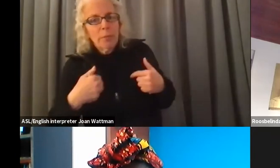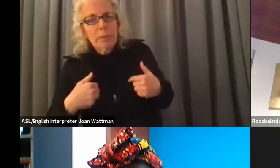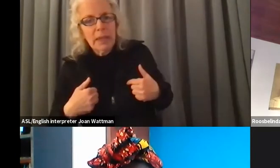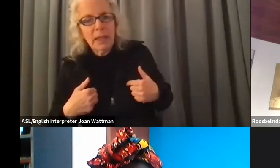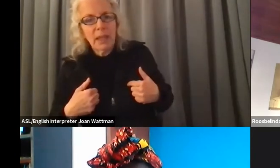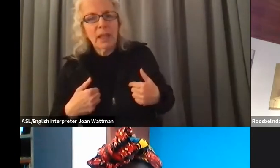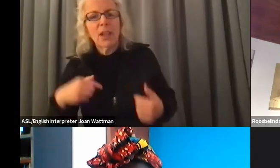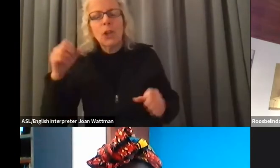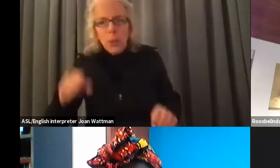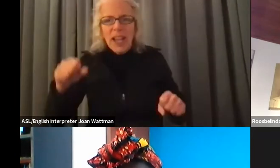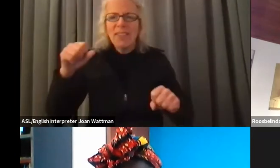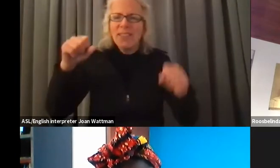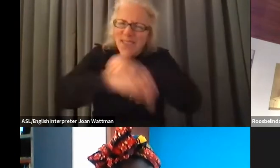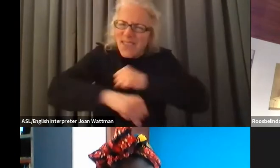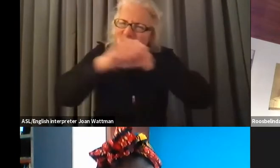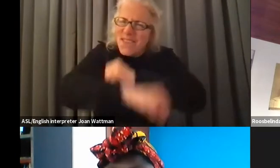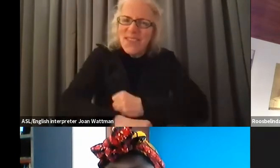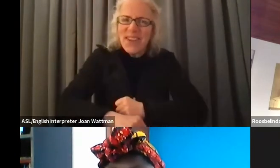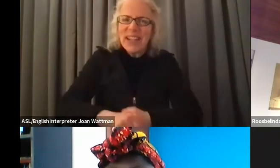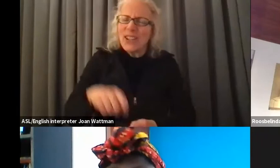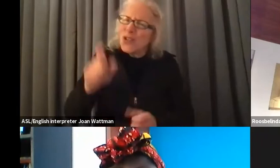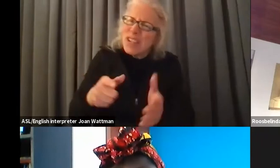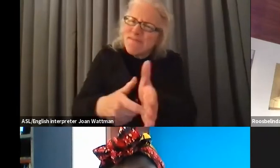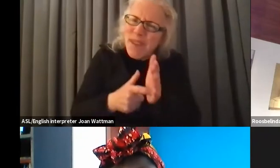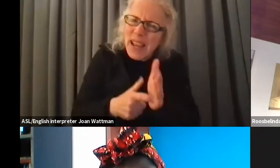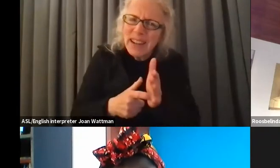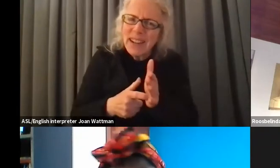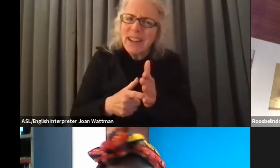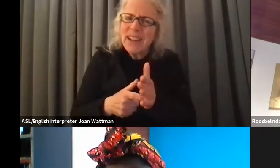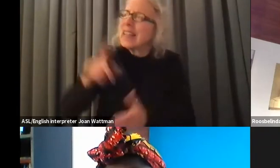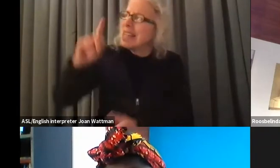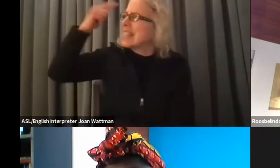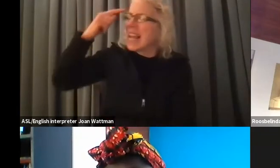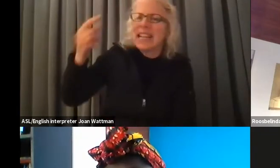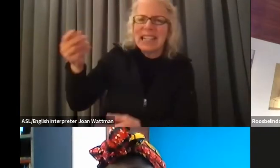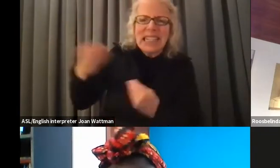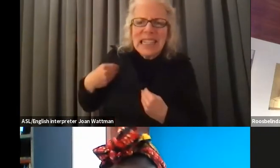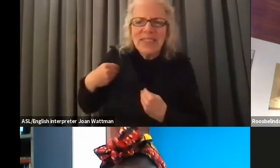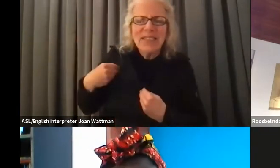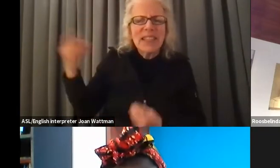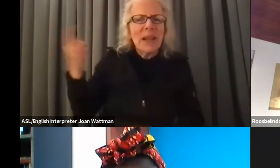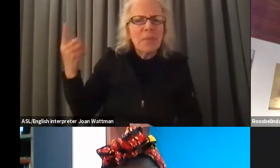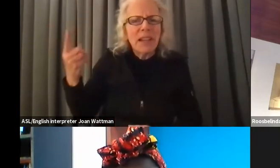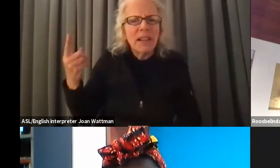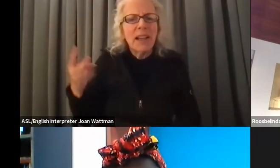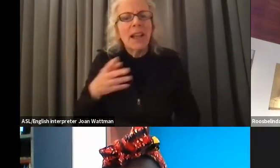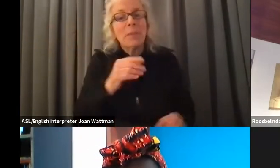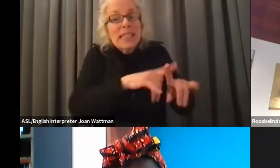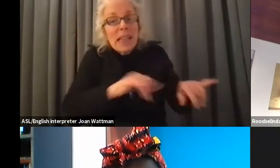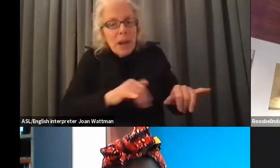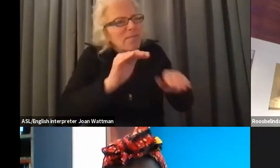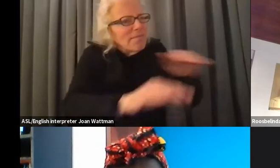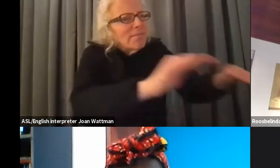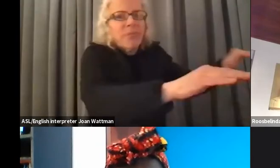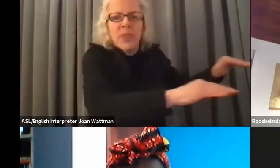hacer sin descanso demandas al Estado y cultivar comunidades políticas de lucha más allá del y en contra del